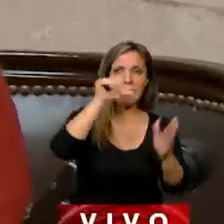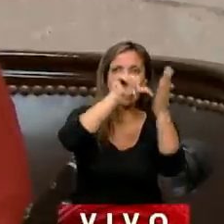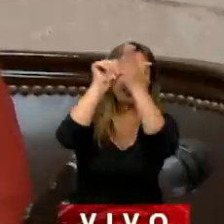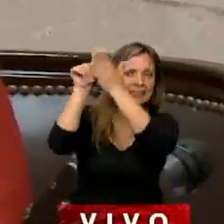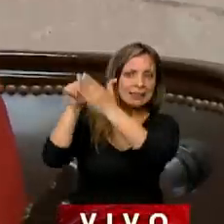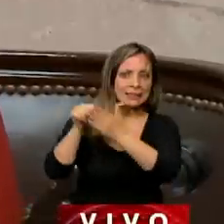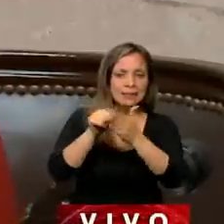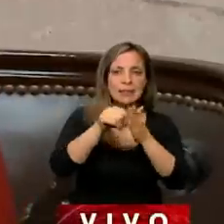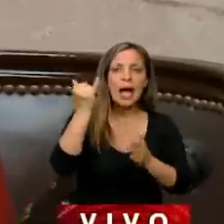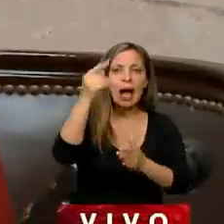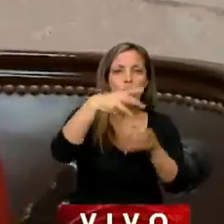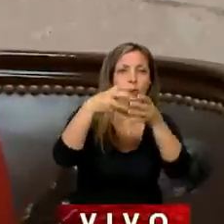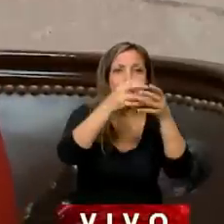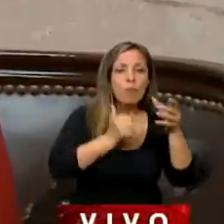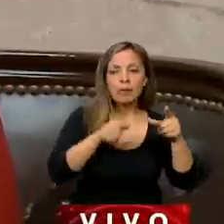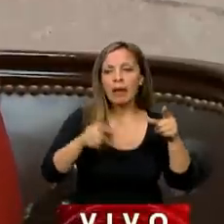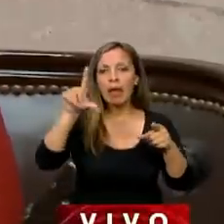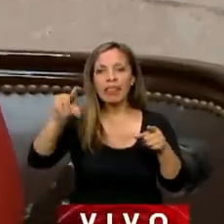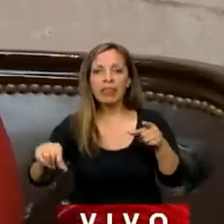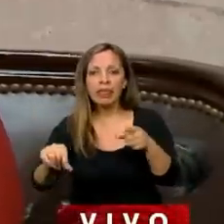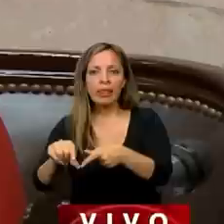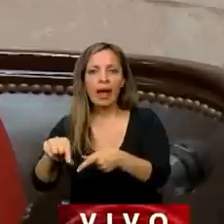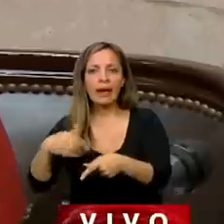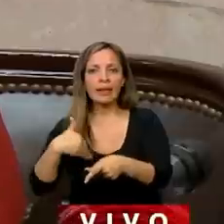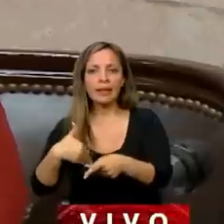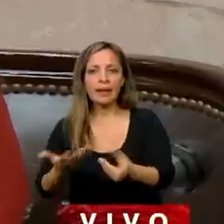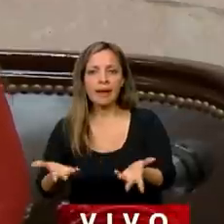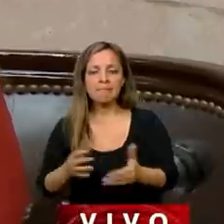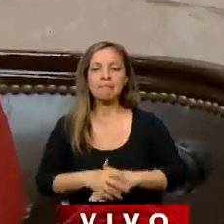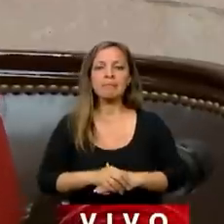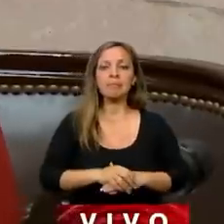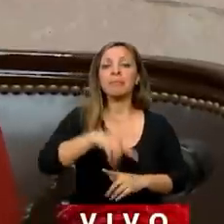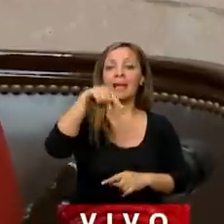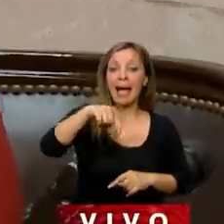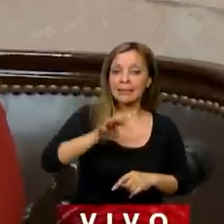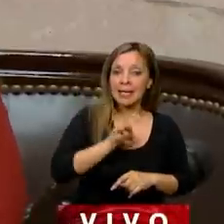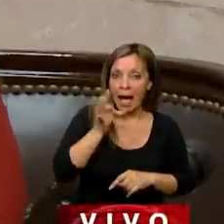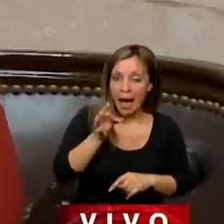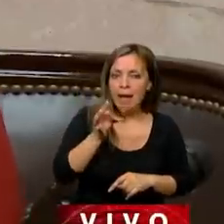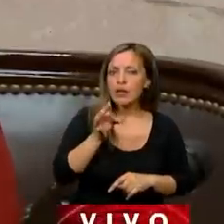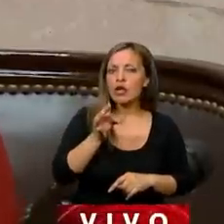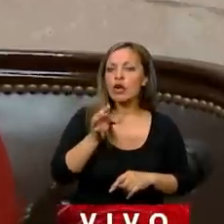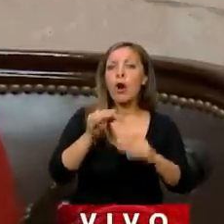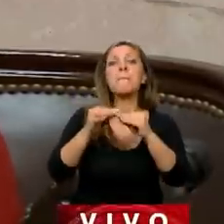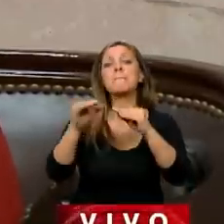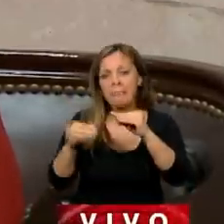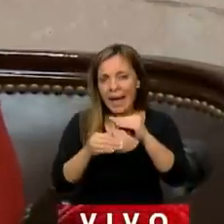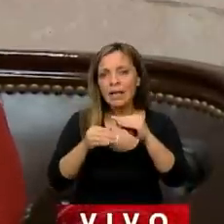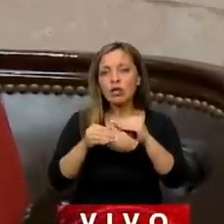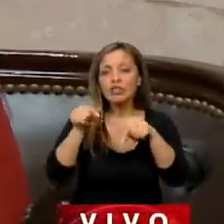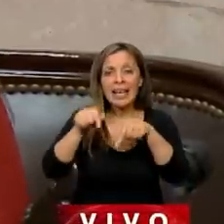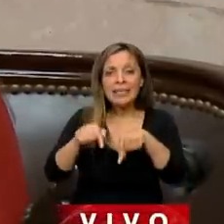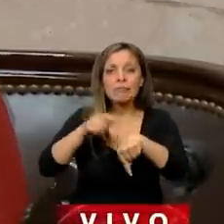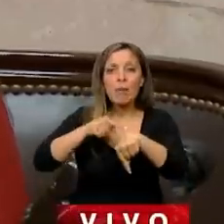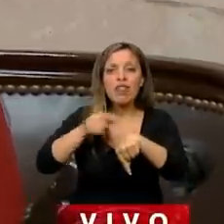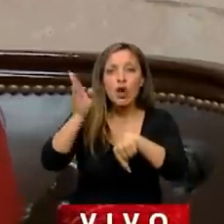cuentan con Fuerzas Armadas. Incluso este año se encuentra por debajo de ese promedio, siendo el peor de la historia